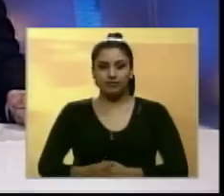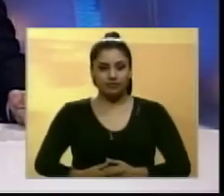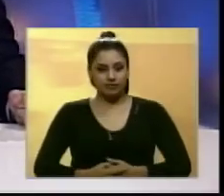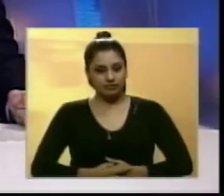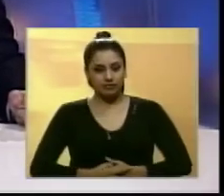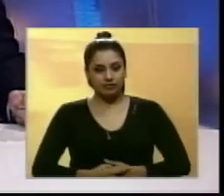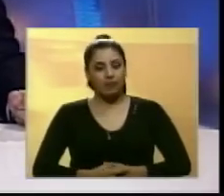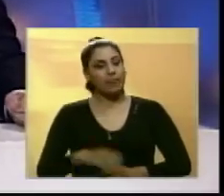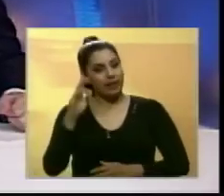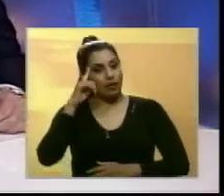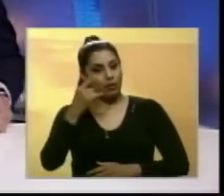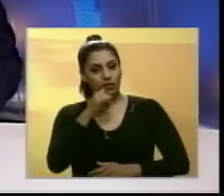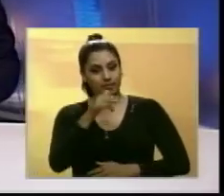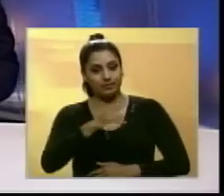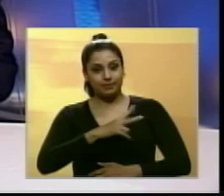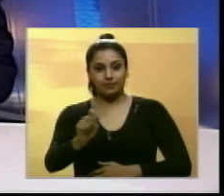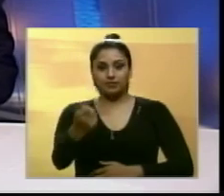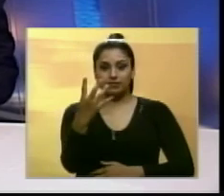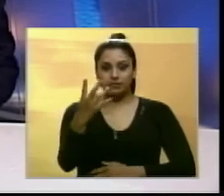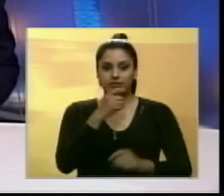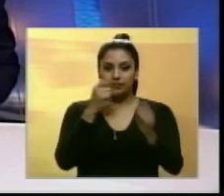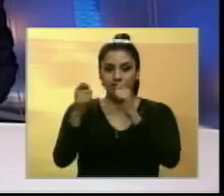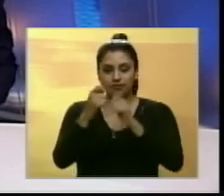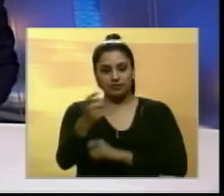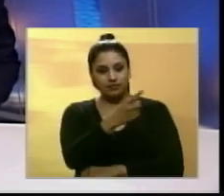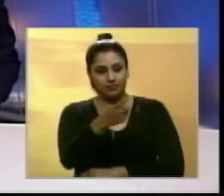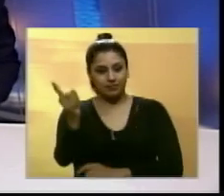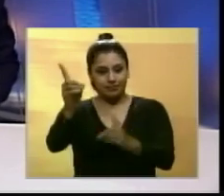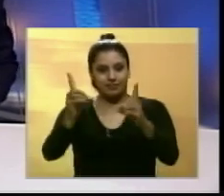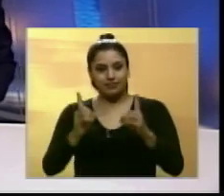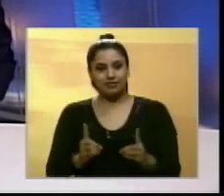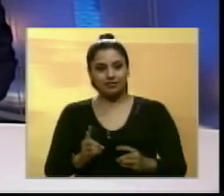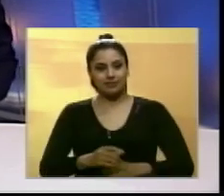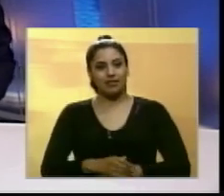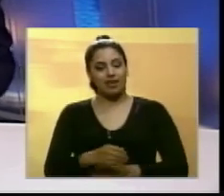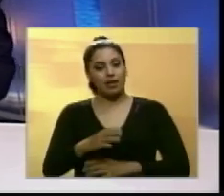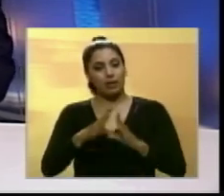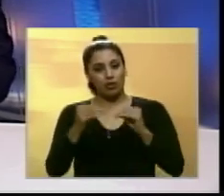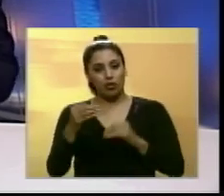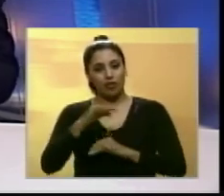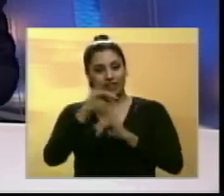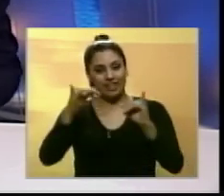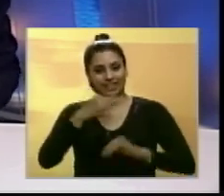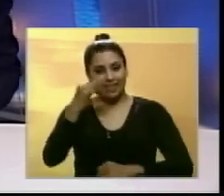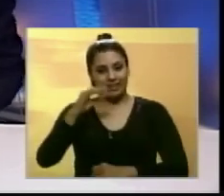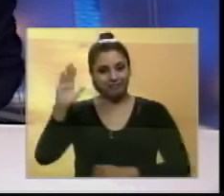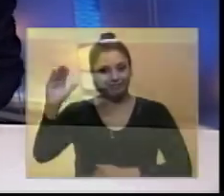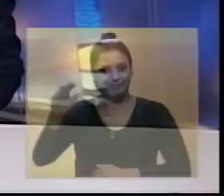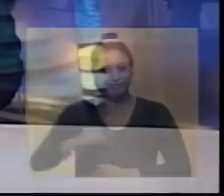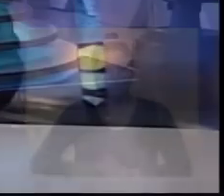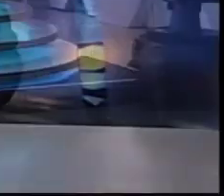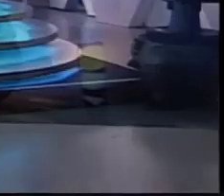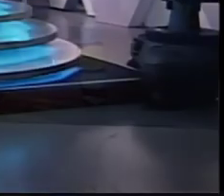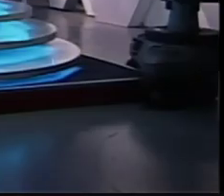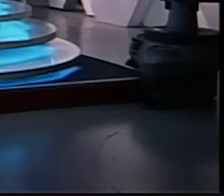noticiero Venevisión. Recuerden, Noticiero Venevisión Canal 4 reporta y ustedes deciden. Para todos, feliz tarde.